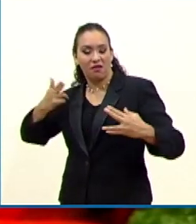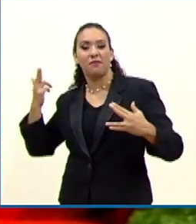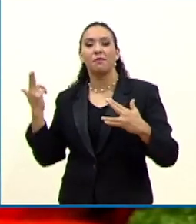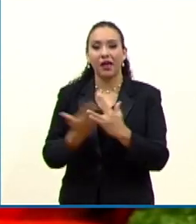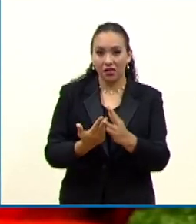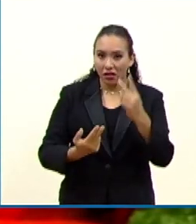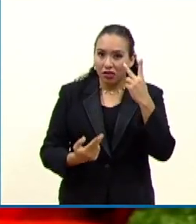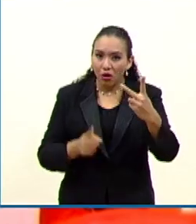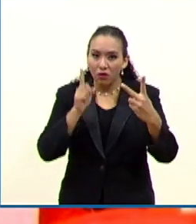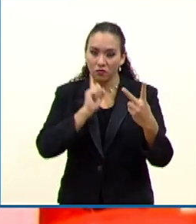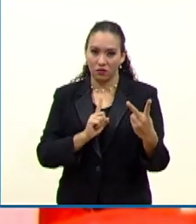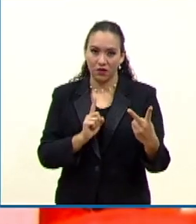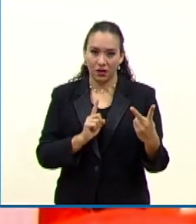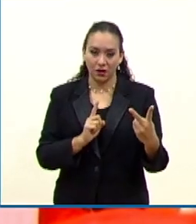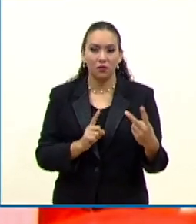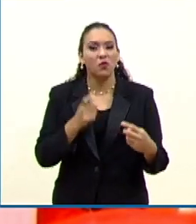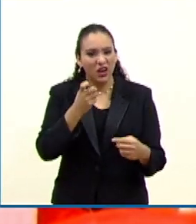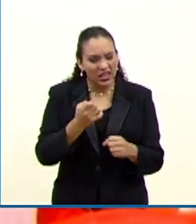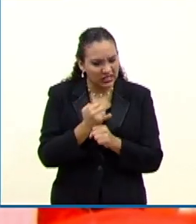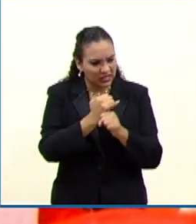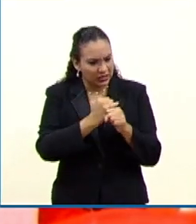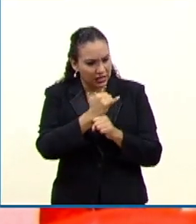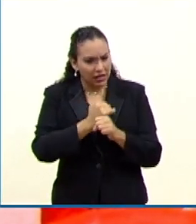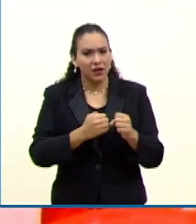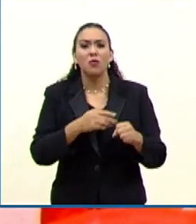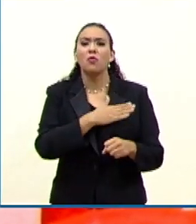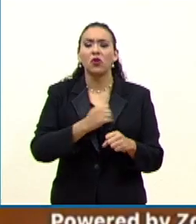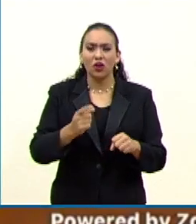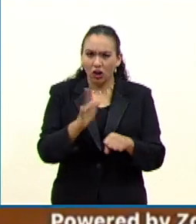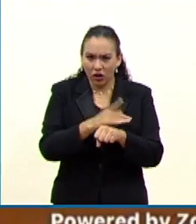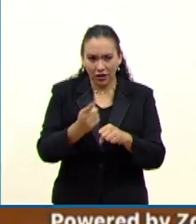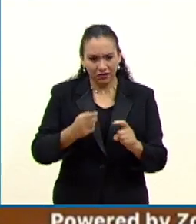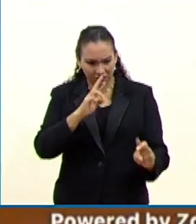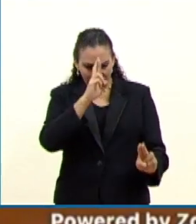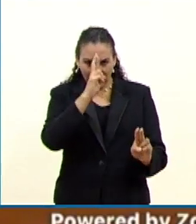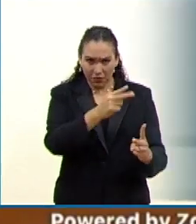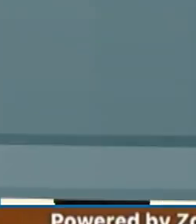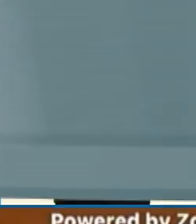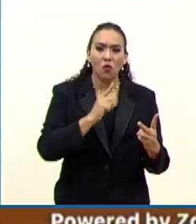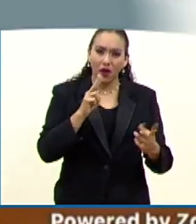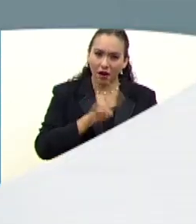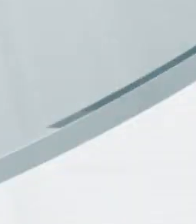casos deben investigarse con diligencia y respeto al debido proceso.